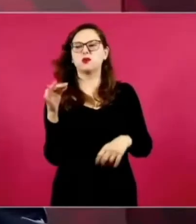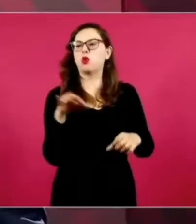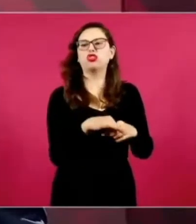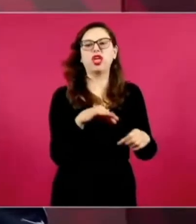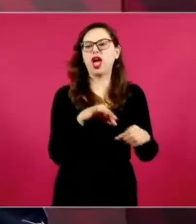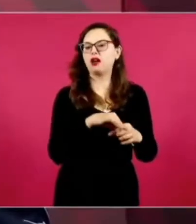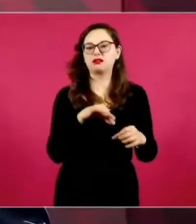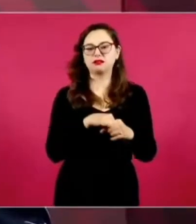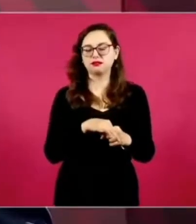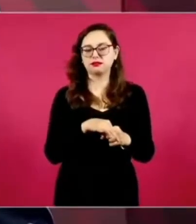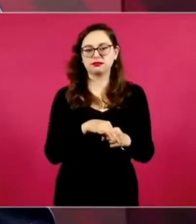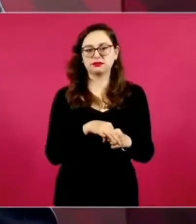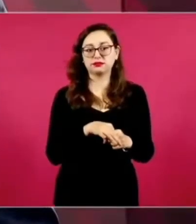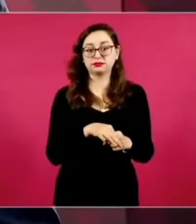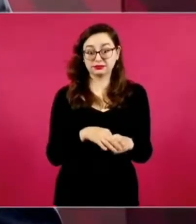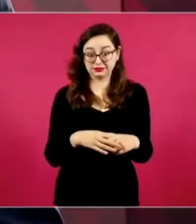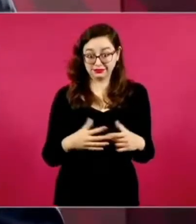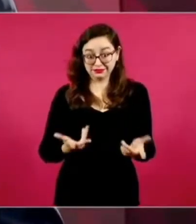¿Sí?